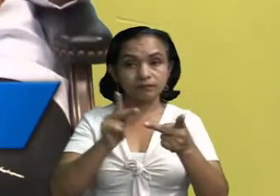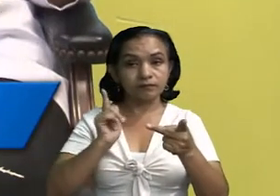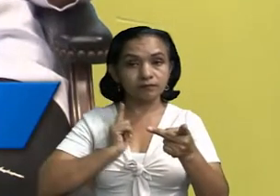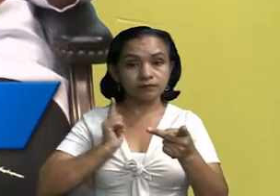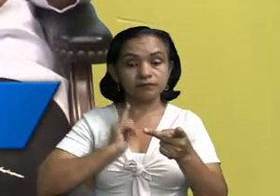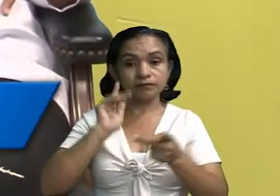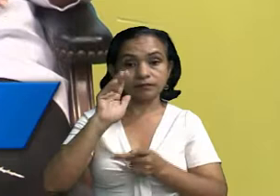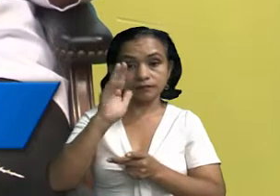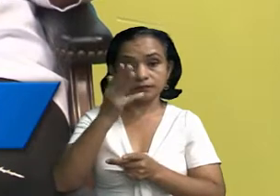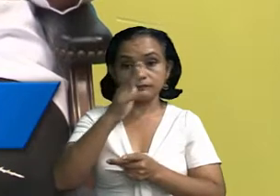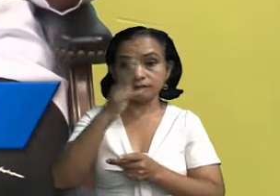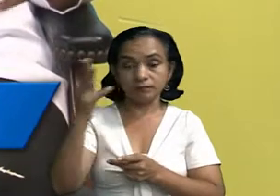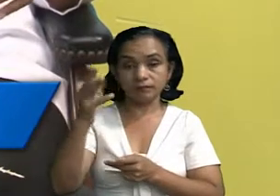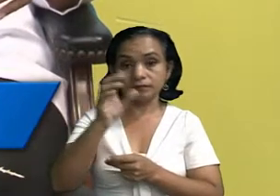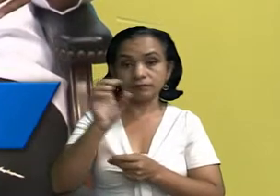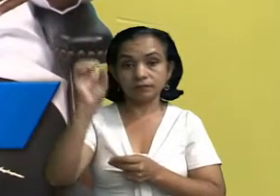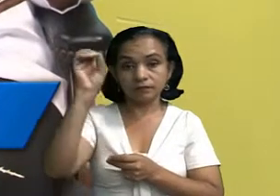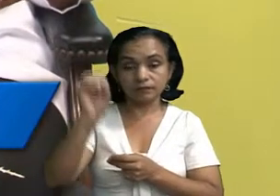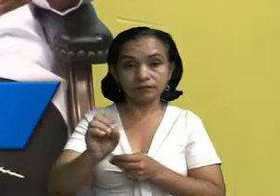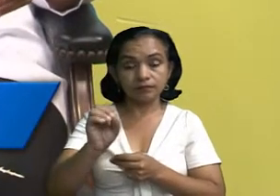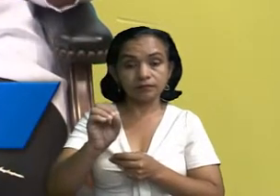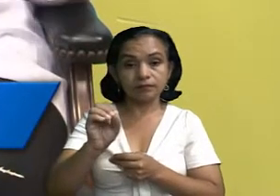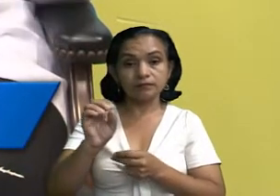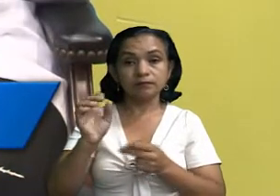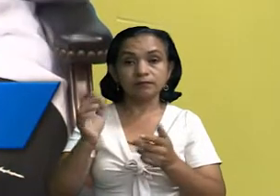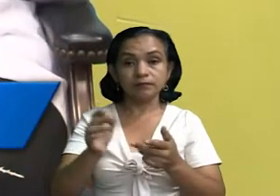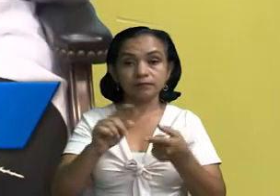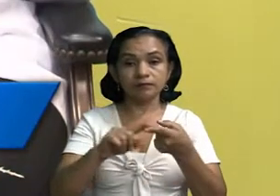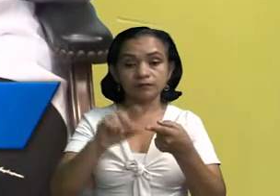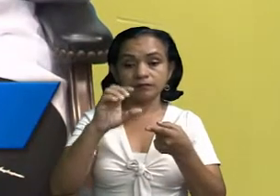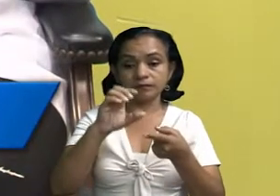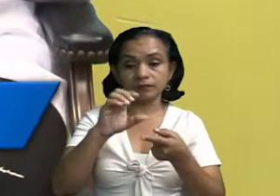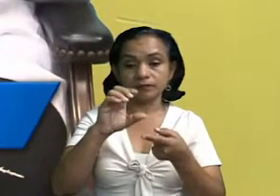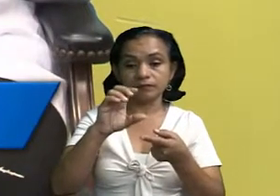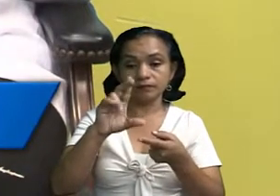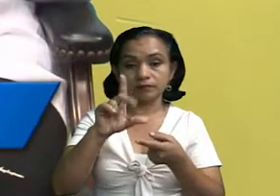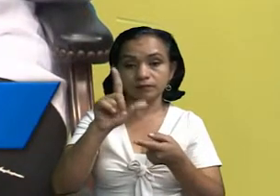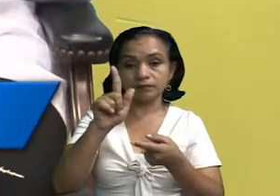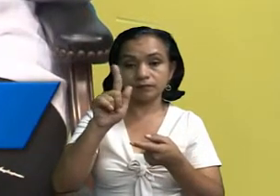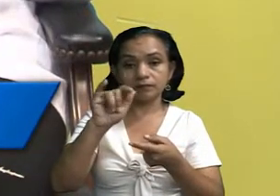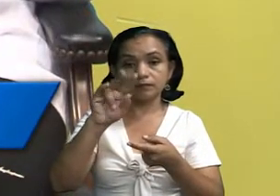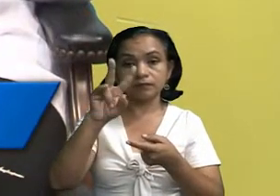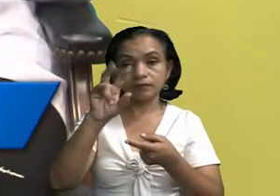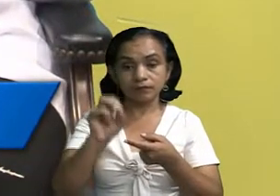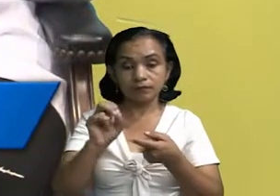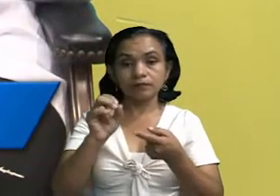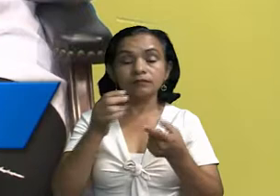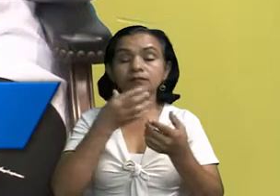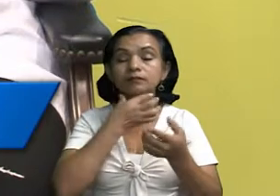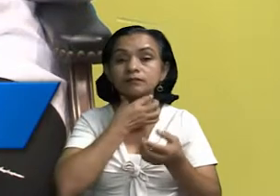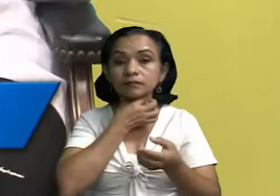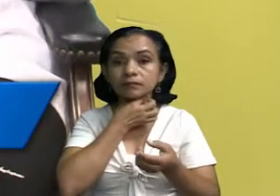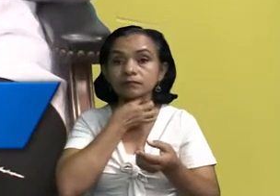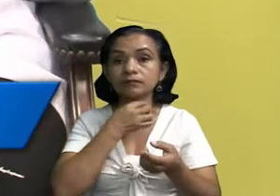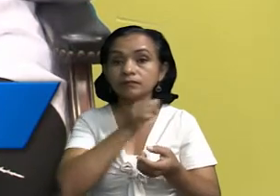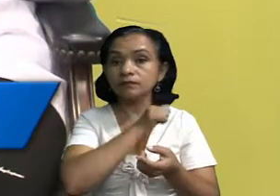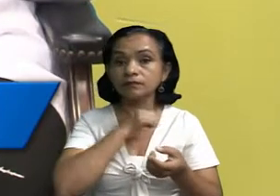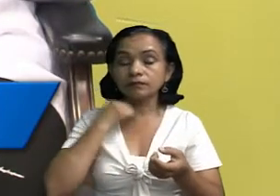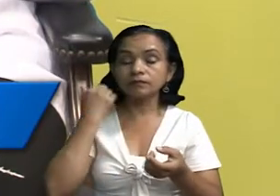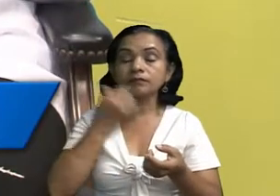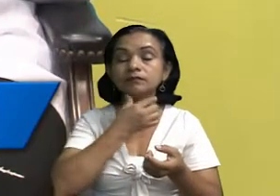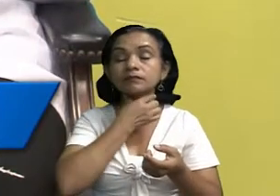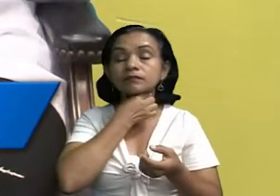casi 99% de sensibilidad y especificidad es el cultivo faríngeo. El cultivo faríngeo es una prueba que se hace a nivel de